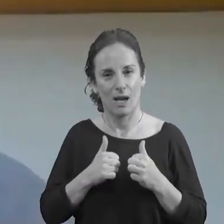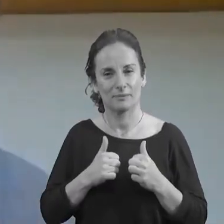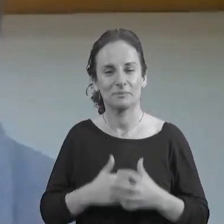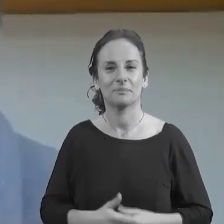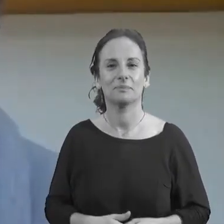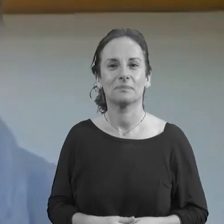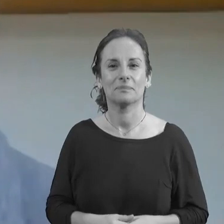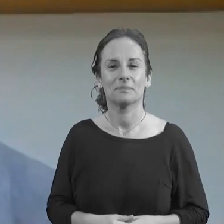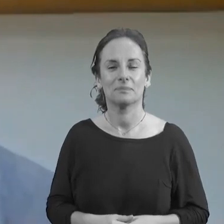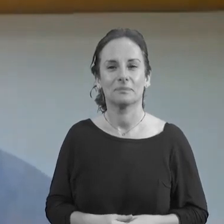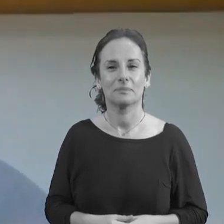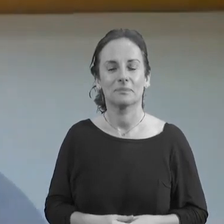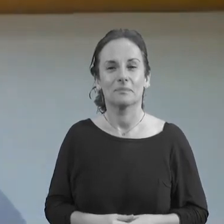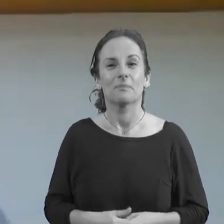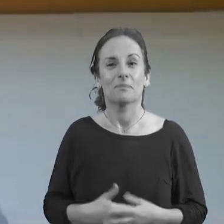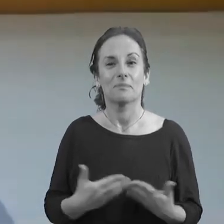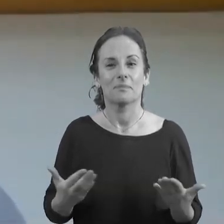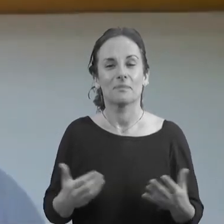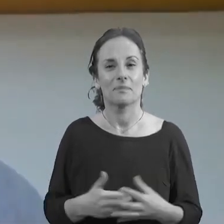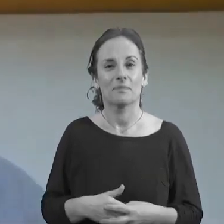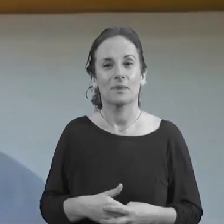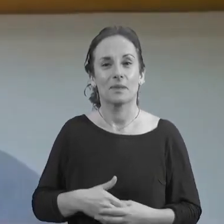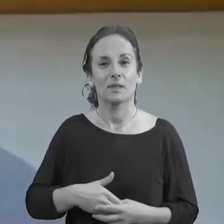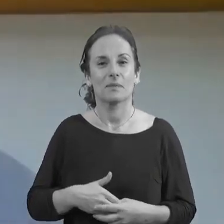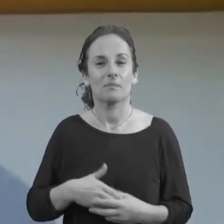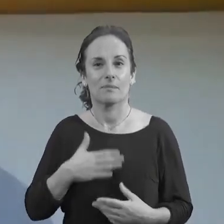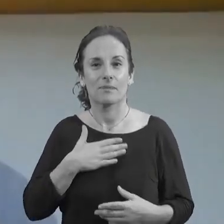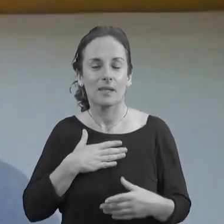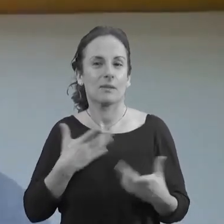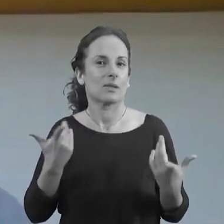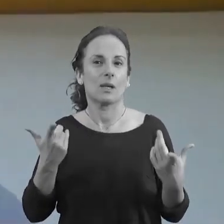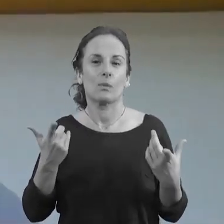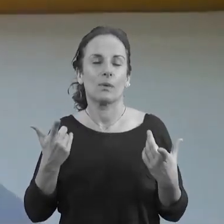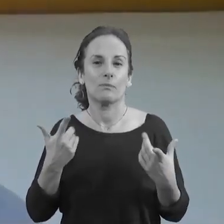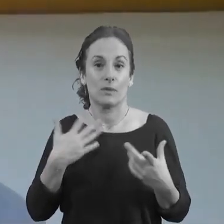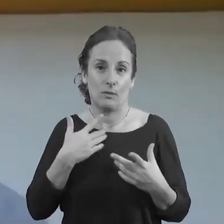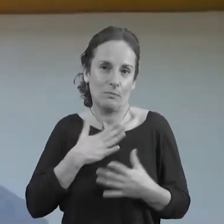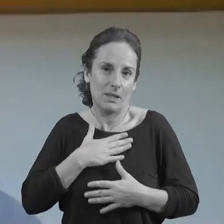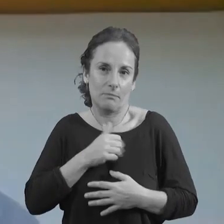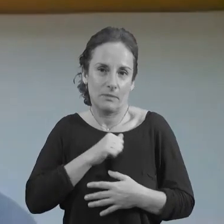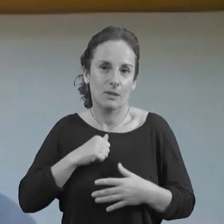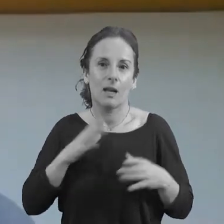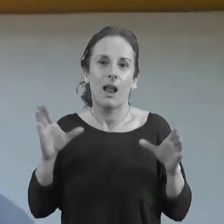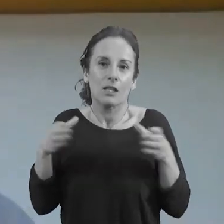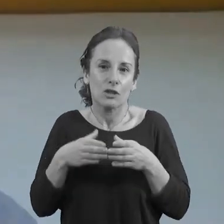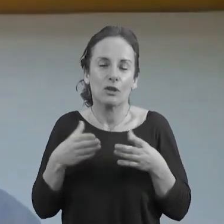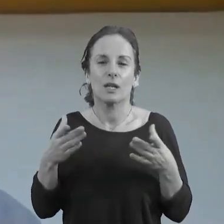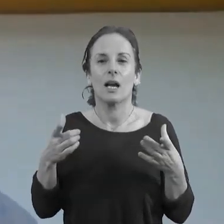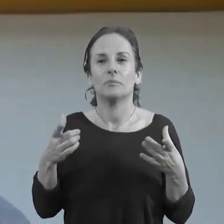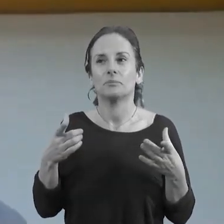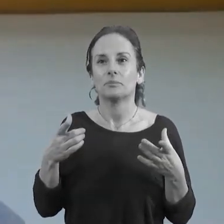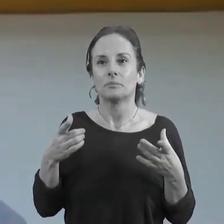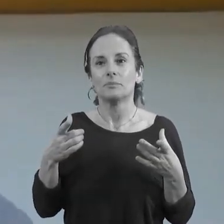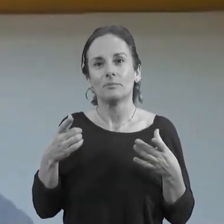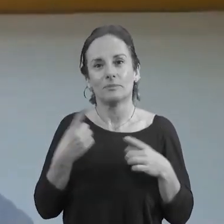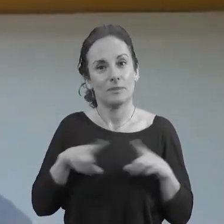vengo de una historia también de ámbito colectivo diferente, donde unos años en el ámbito